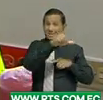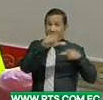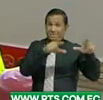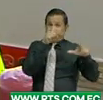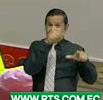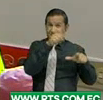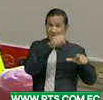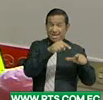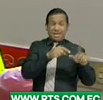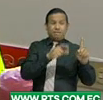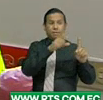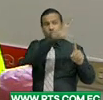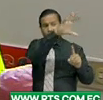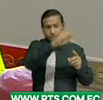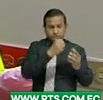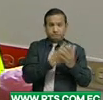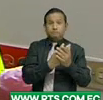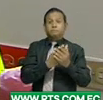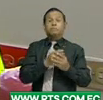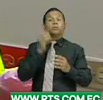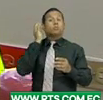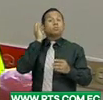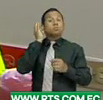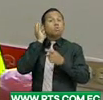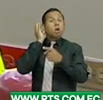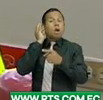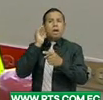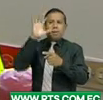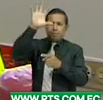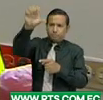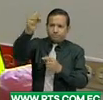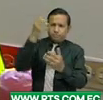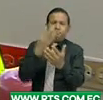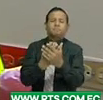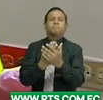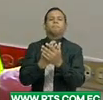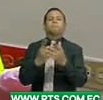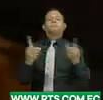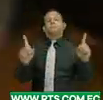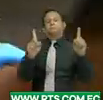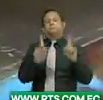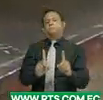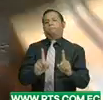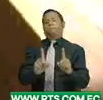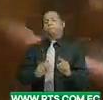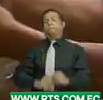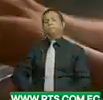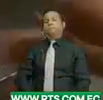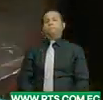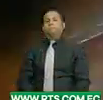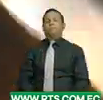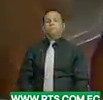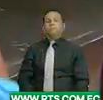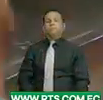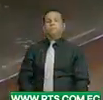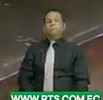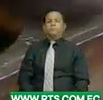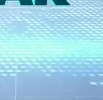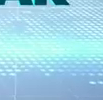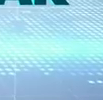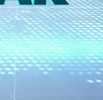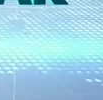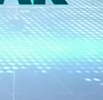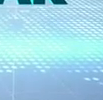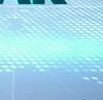abandonado, y la señora en la bodega donde se encontró los productos sustraídos. Informó José